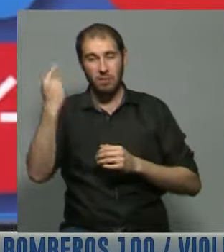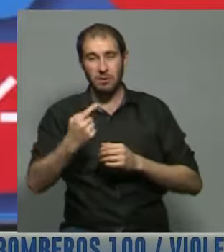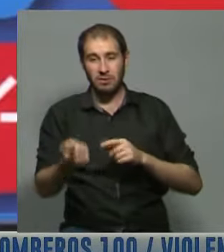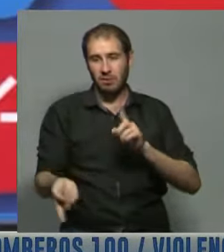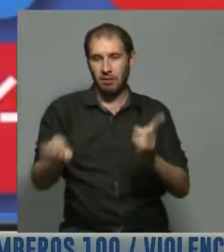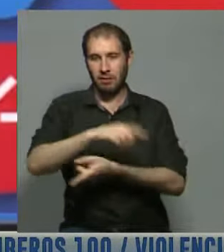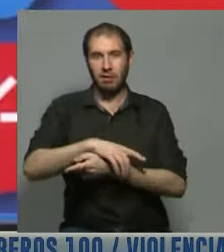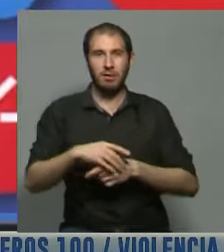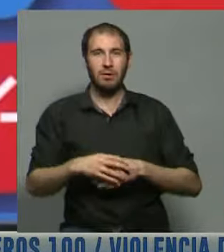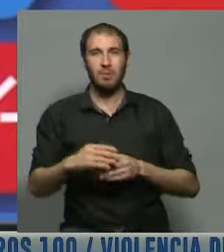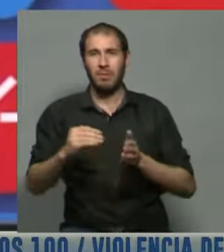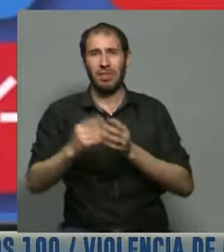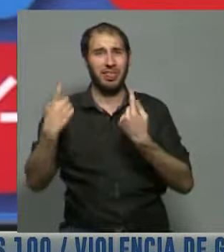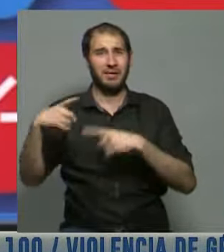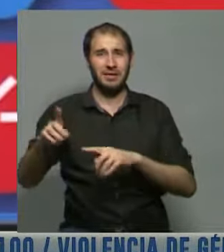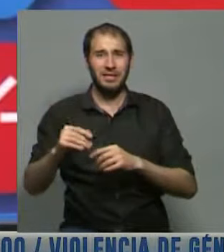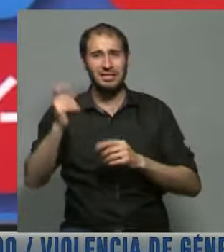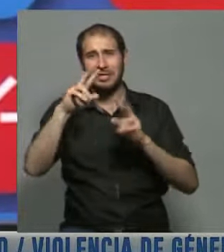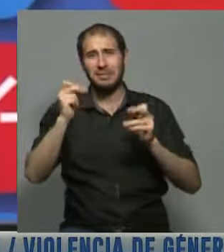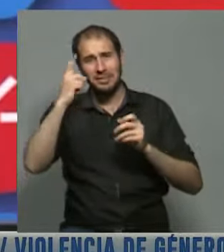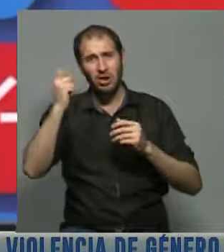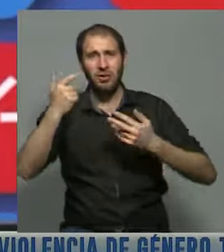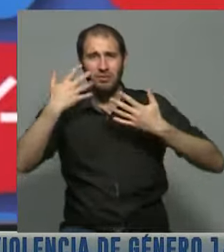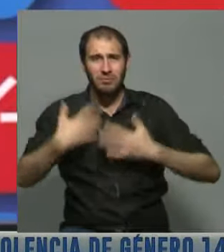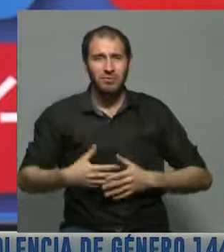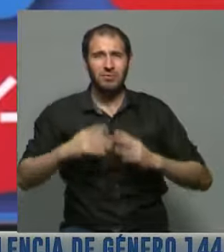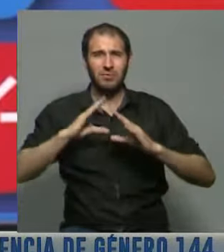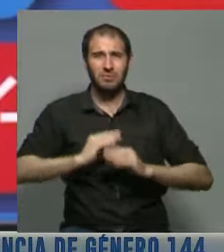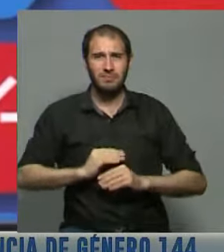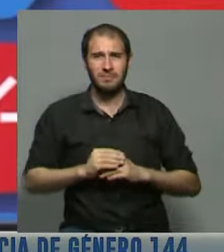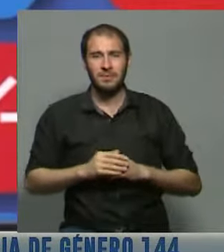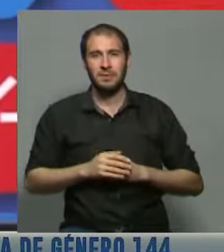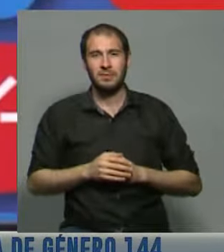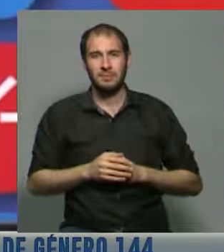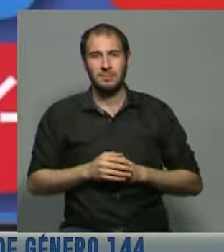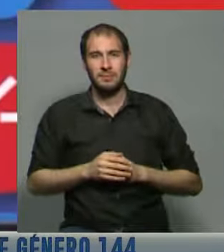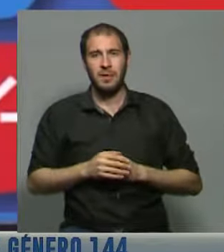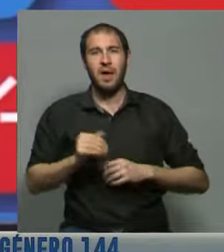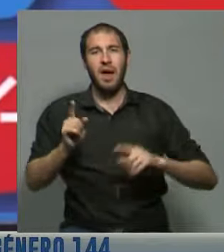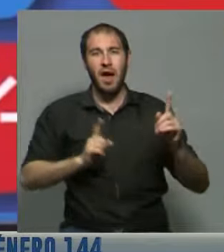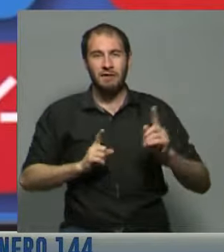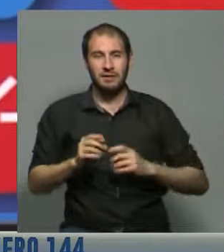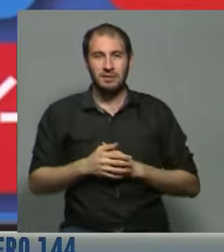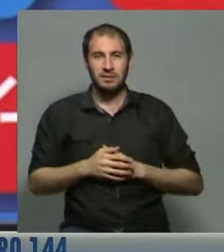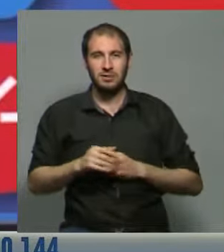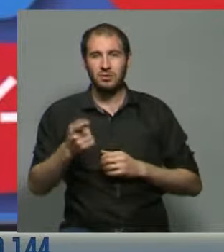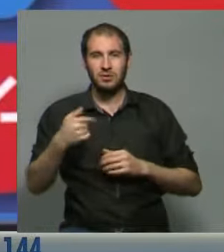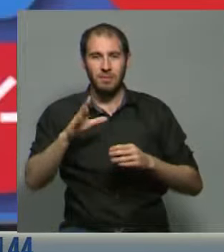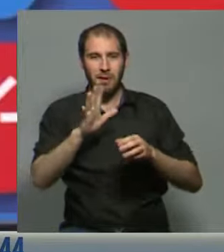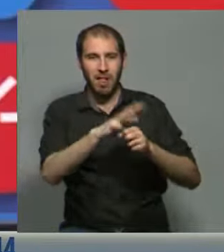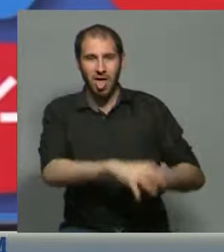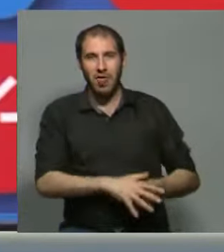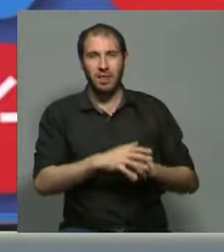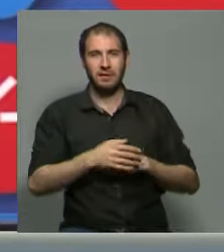transformó en episodios distintos desde lo psicológico y lo anímico que nos hicieron que por ahí estuviéramos